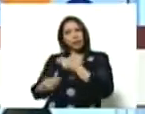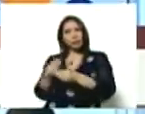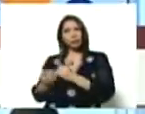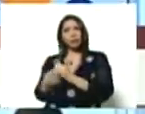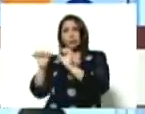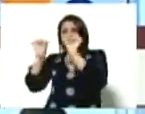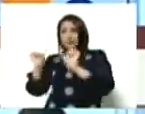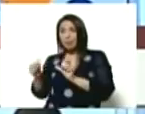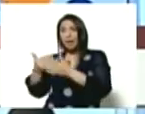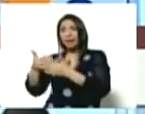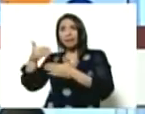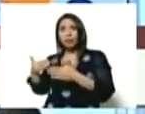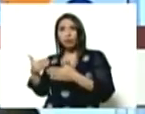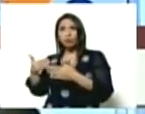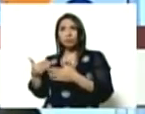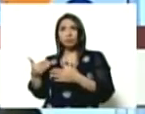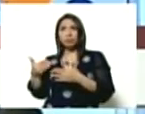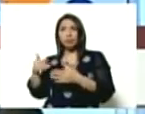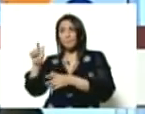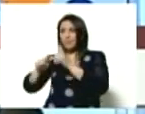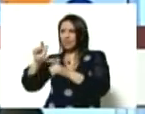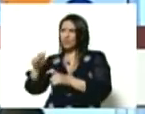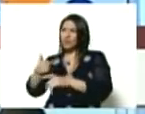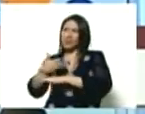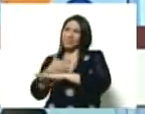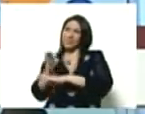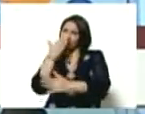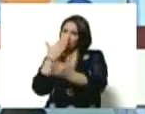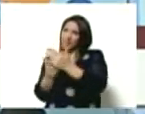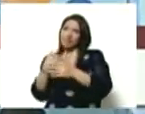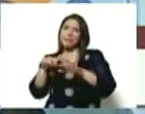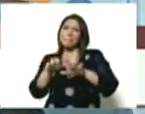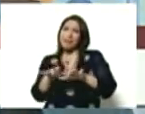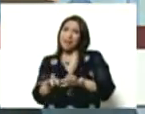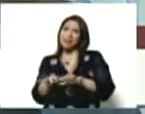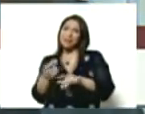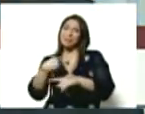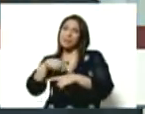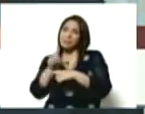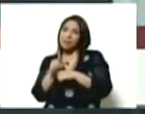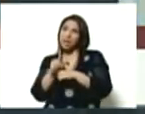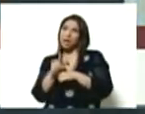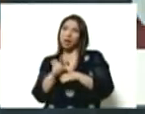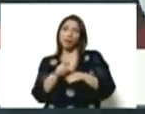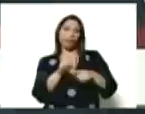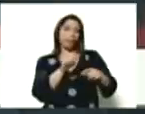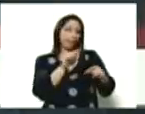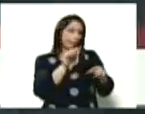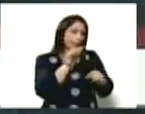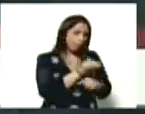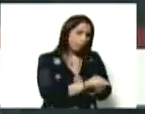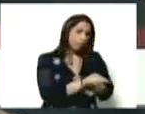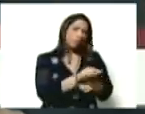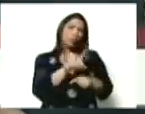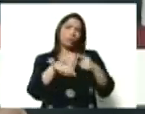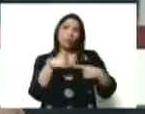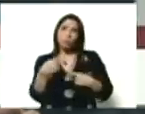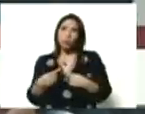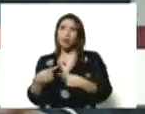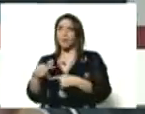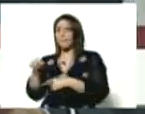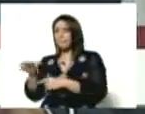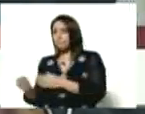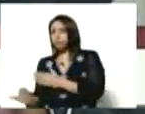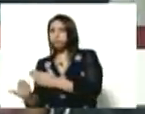sistema anterior, el elector tardaba frente a la máquina, tenía que pasar primero por el tarjetón, marcar la opción y después pasar a la máquina